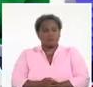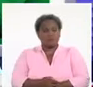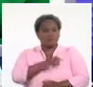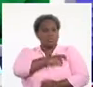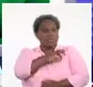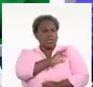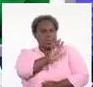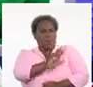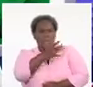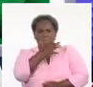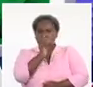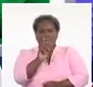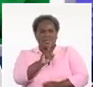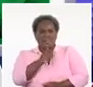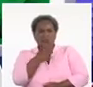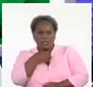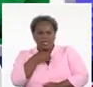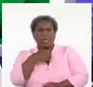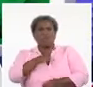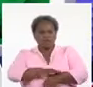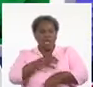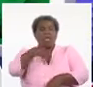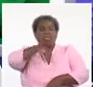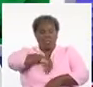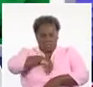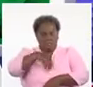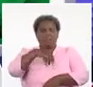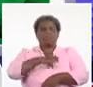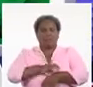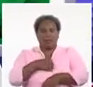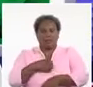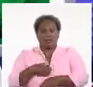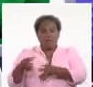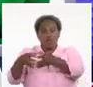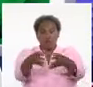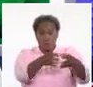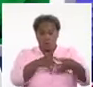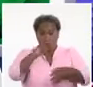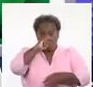en el momento del diagnóstico. Por grupos de edades,